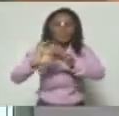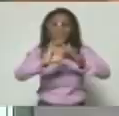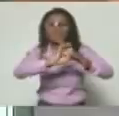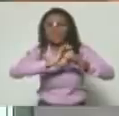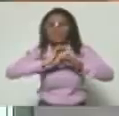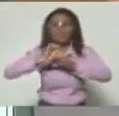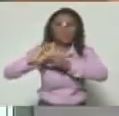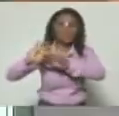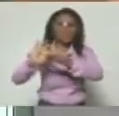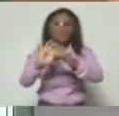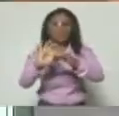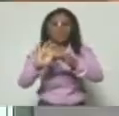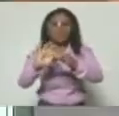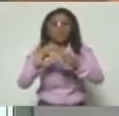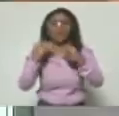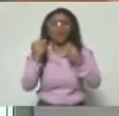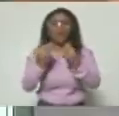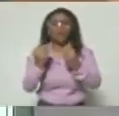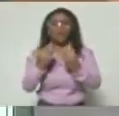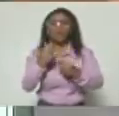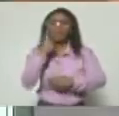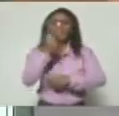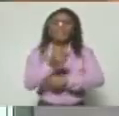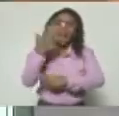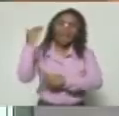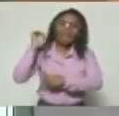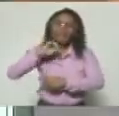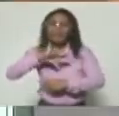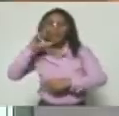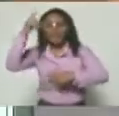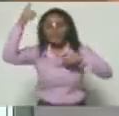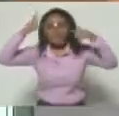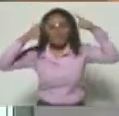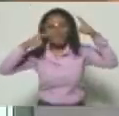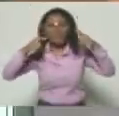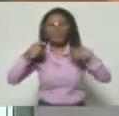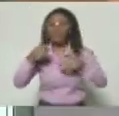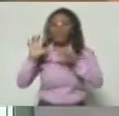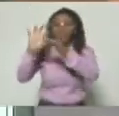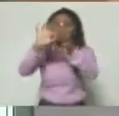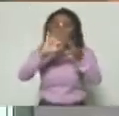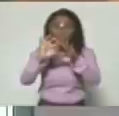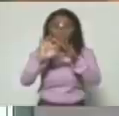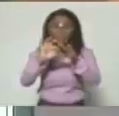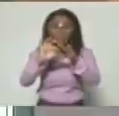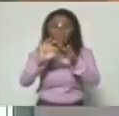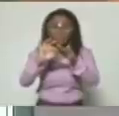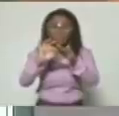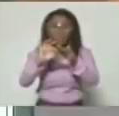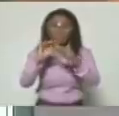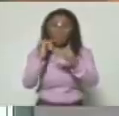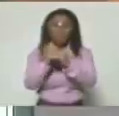la unidad, como nos convocaba el comandante Hugo Chávez. Sin unidad